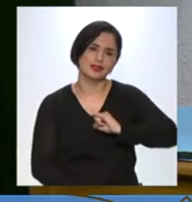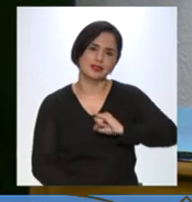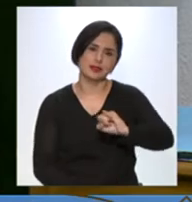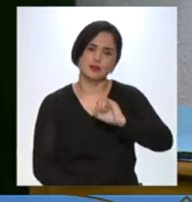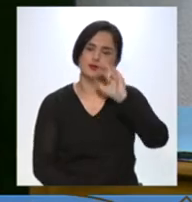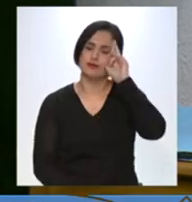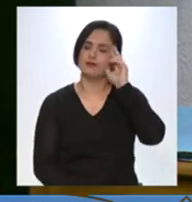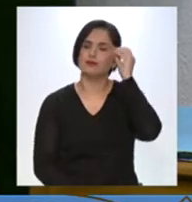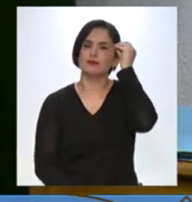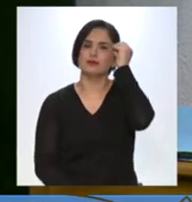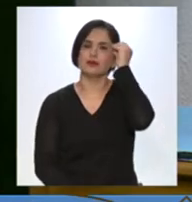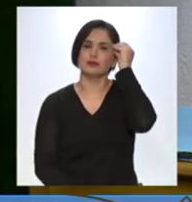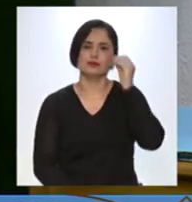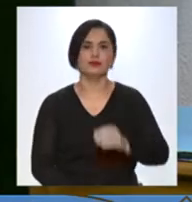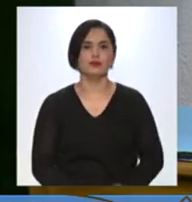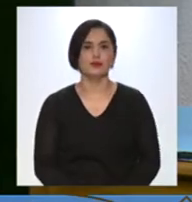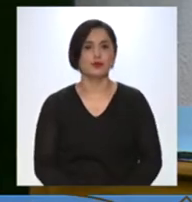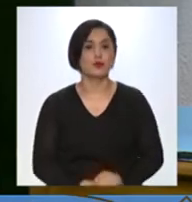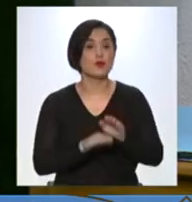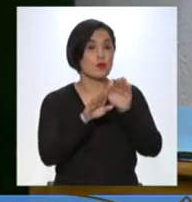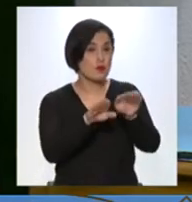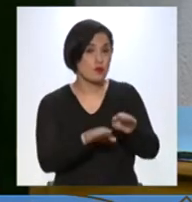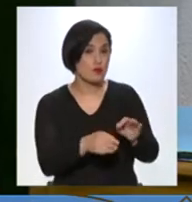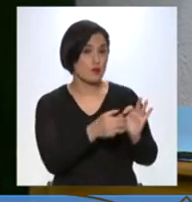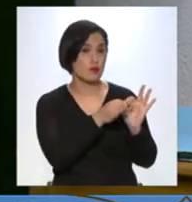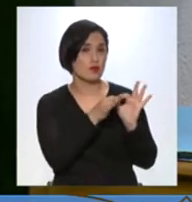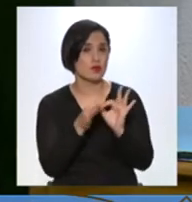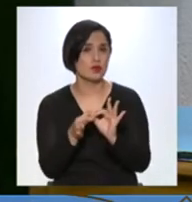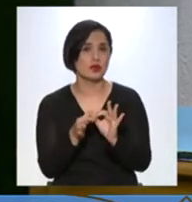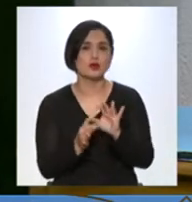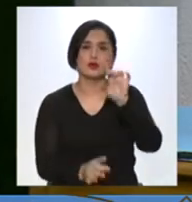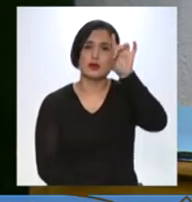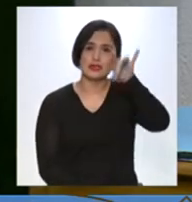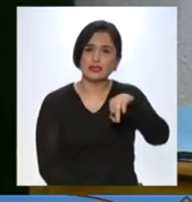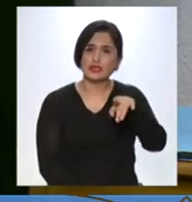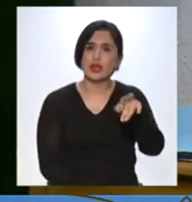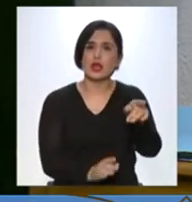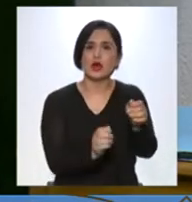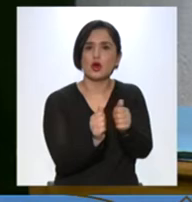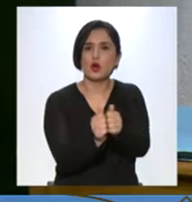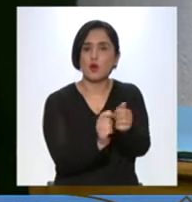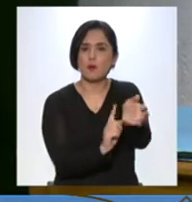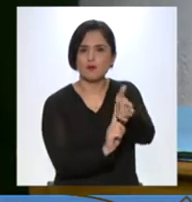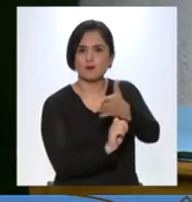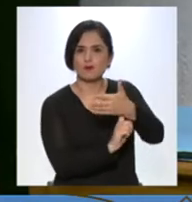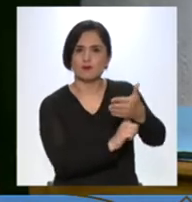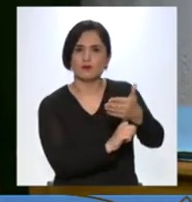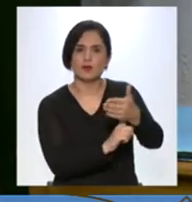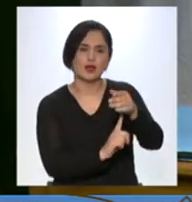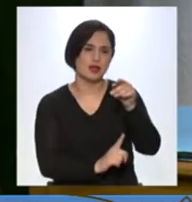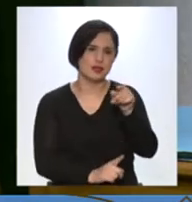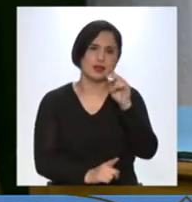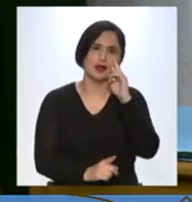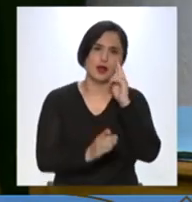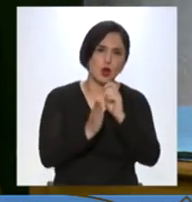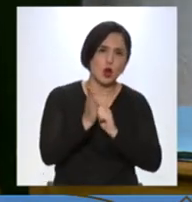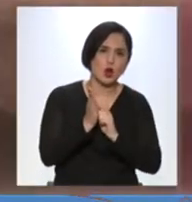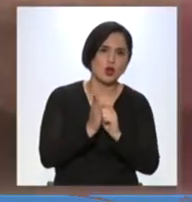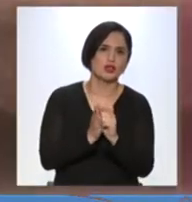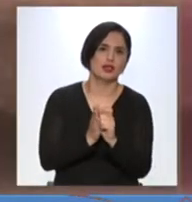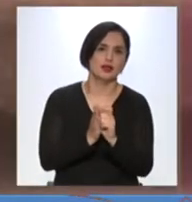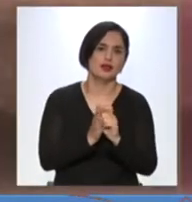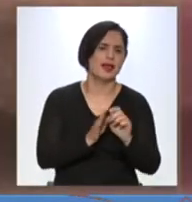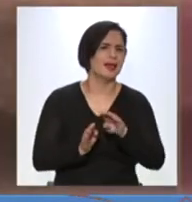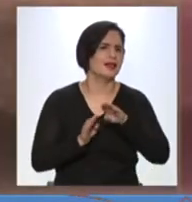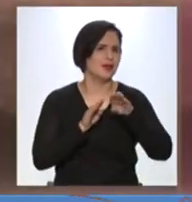recordada. Por esa misma razón, sé que nuestros compatriotas te reconocerán y apoyarán en la aventura